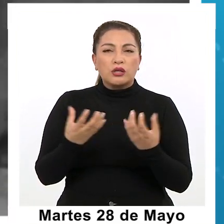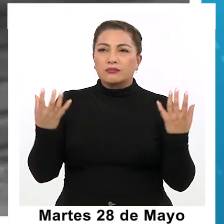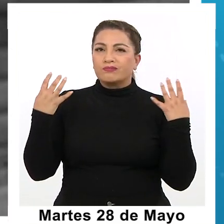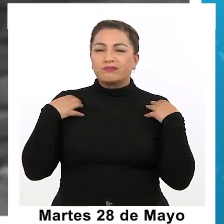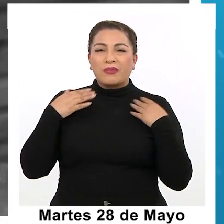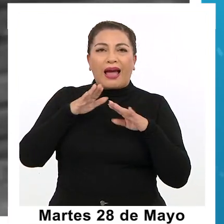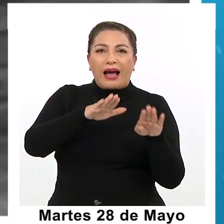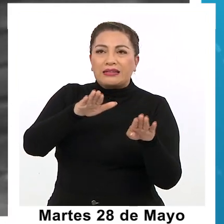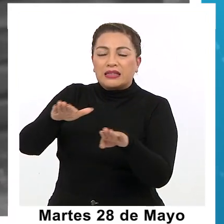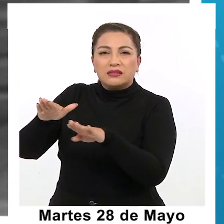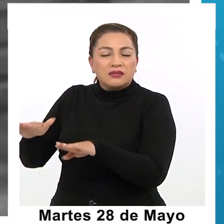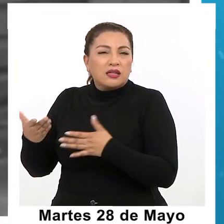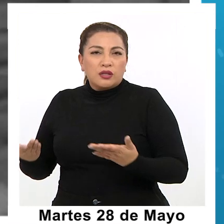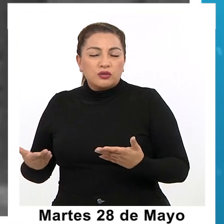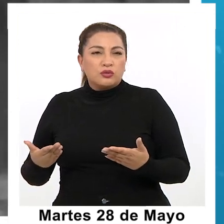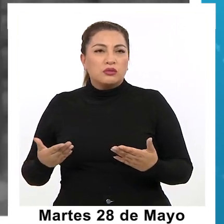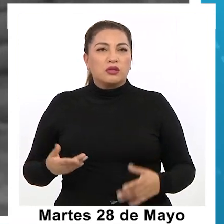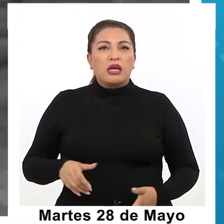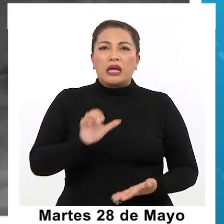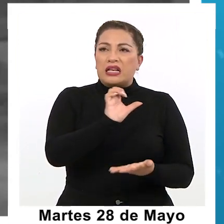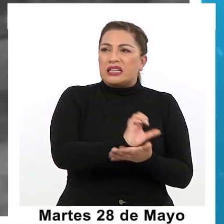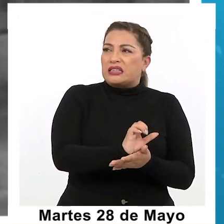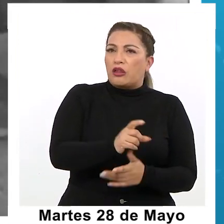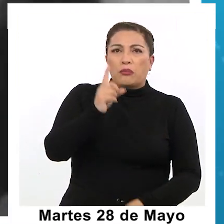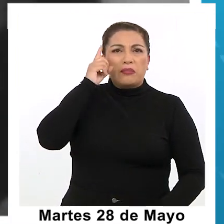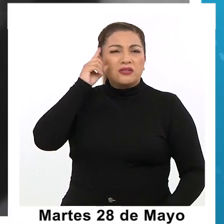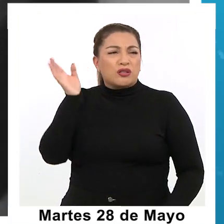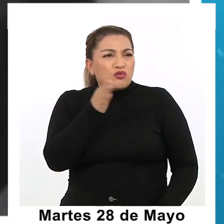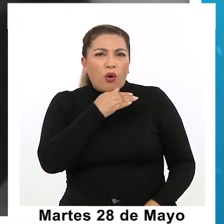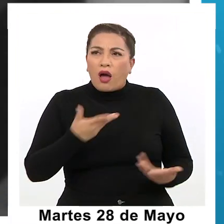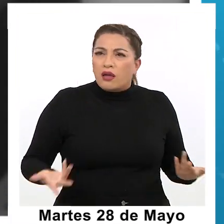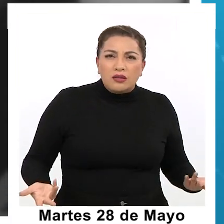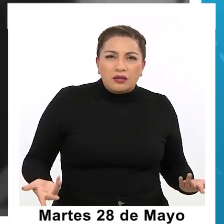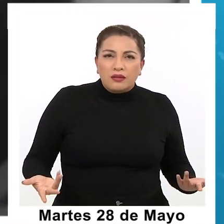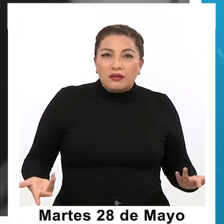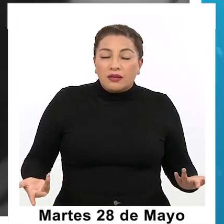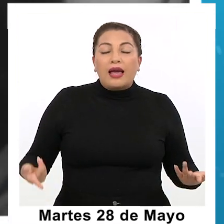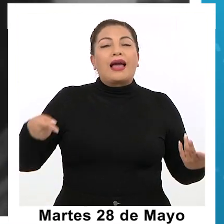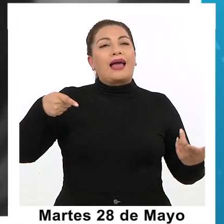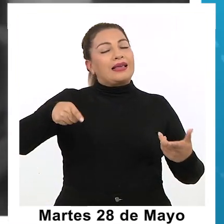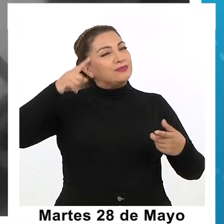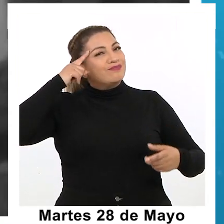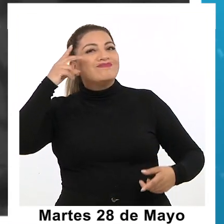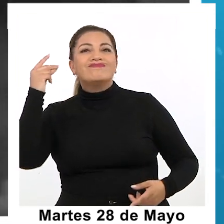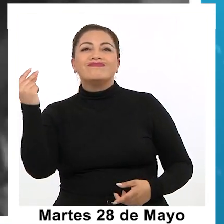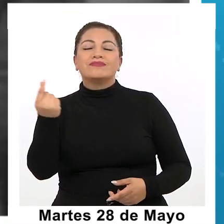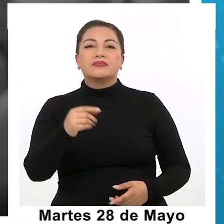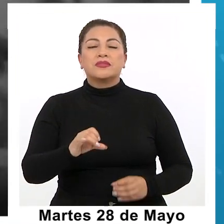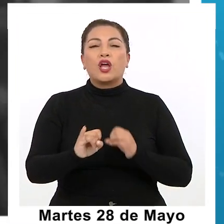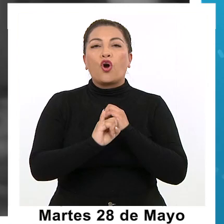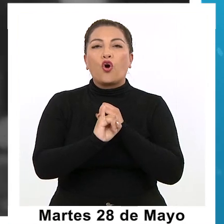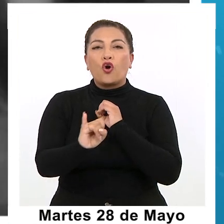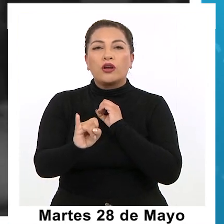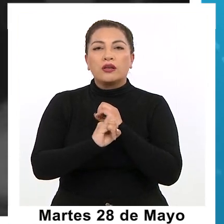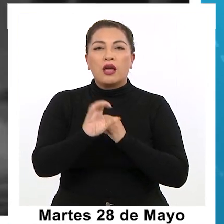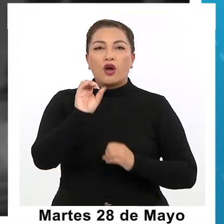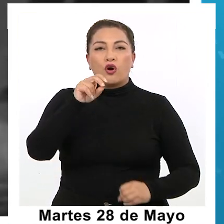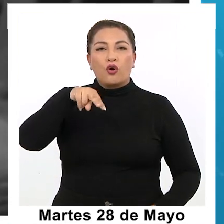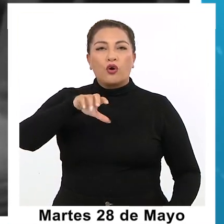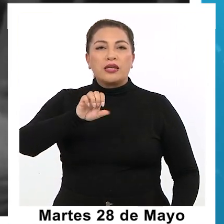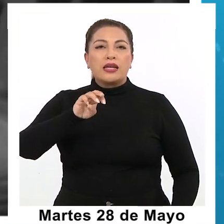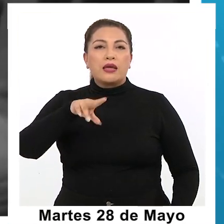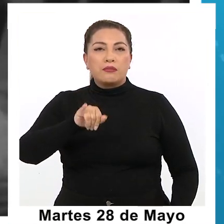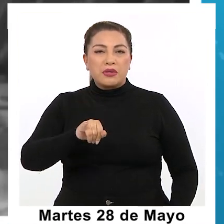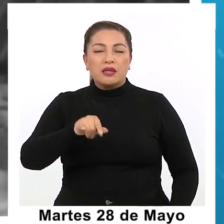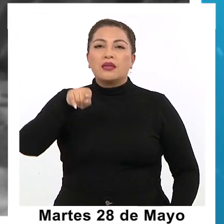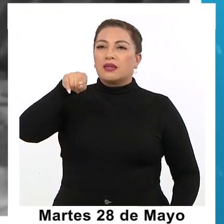emergencias. Entonces, el Estado dijo, ¿cómo es posible que no tengamos a nadie experto en esto? Y se crea la ONEMI, en esa época, hoy en día es